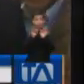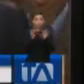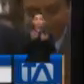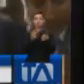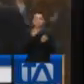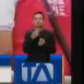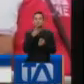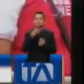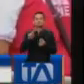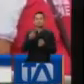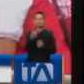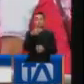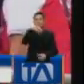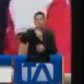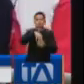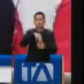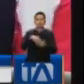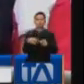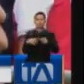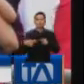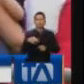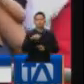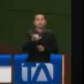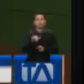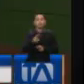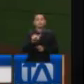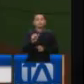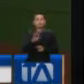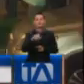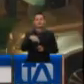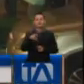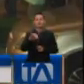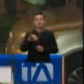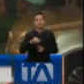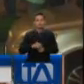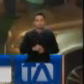enfrentará en segunda vuelta a Pedro Pablo Kuczynski.